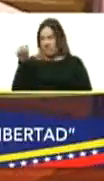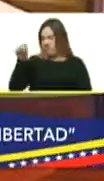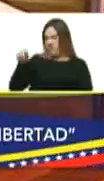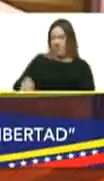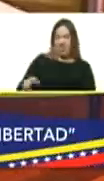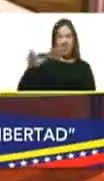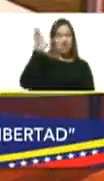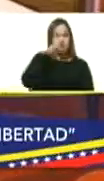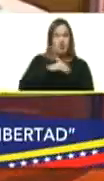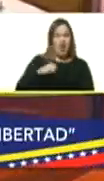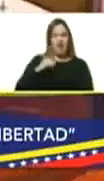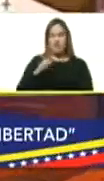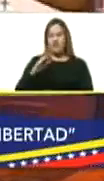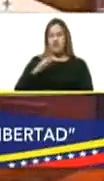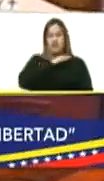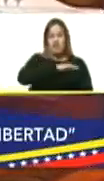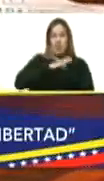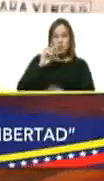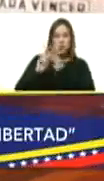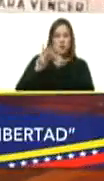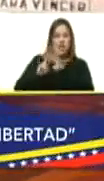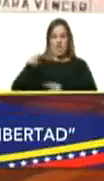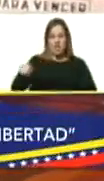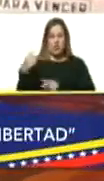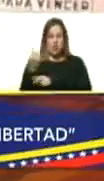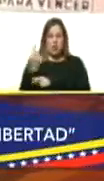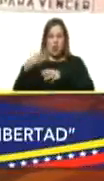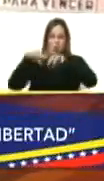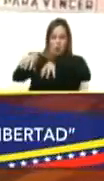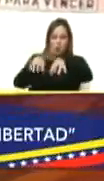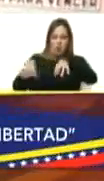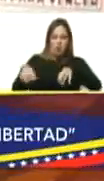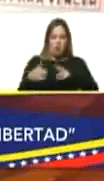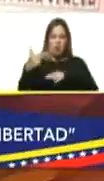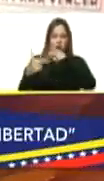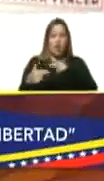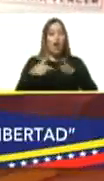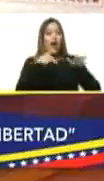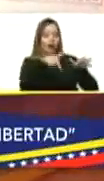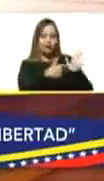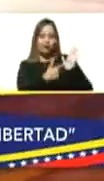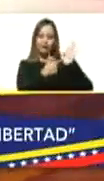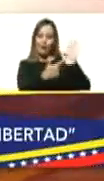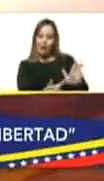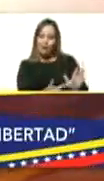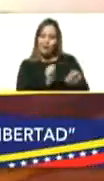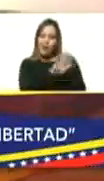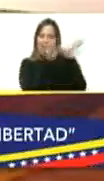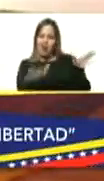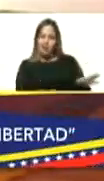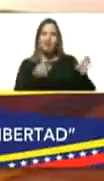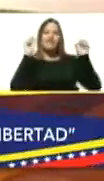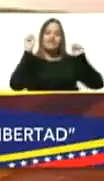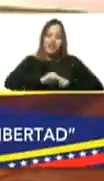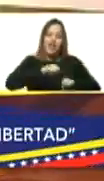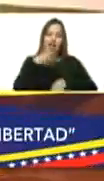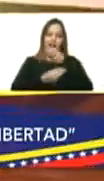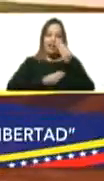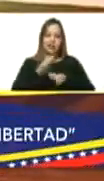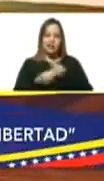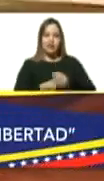no existía la gran misión Vivienda de Venezuela, que era una misión maqueta, aquí estamos dando ejemplos tácitos de que sí lo